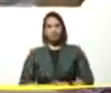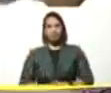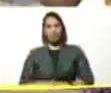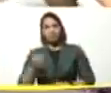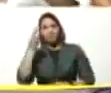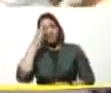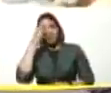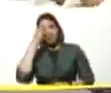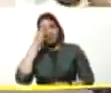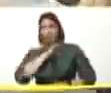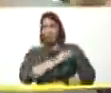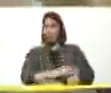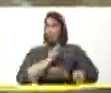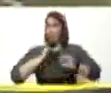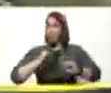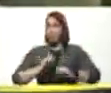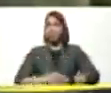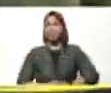Magallanes está fuerte este año.